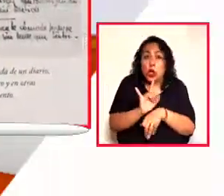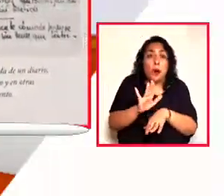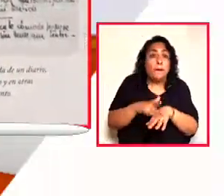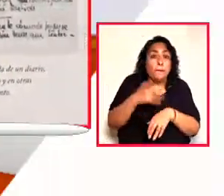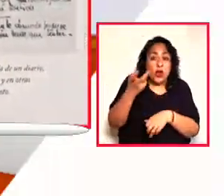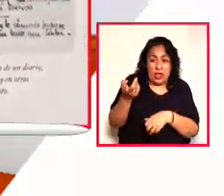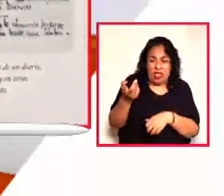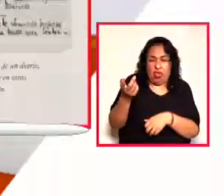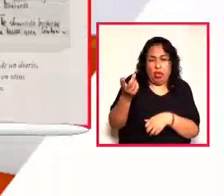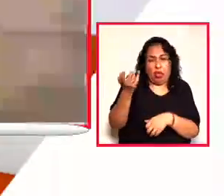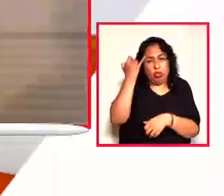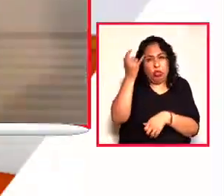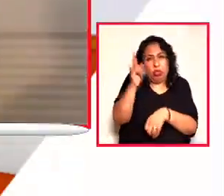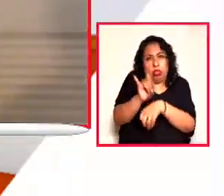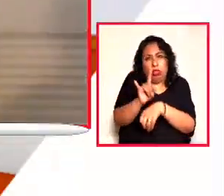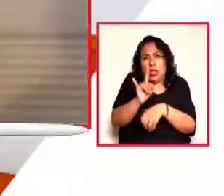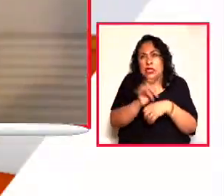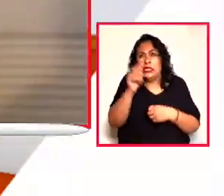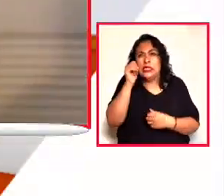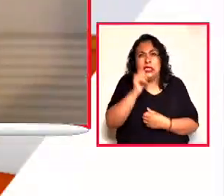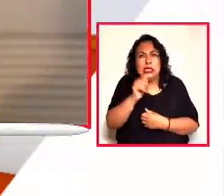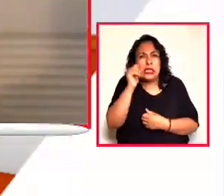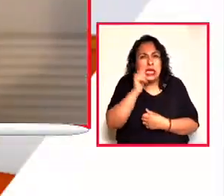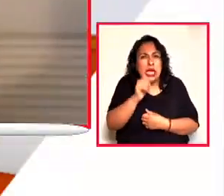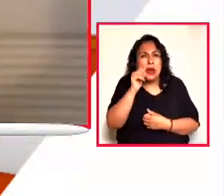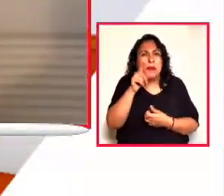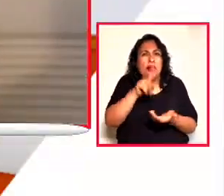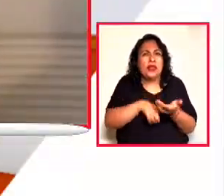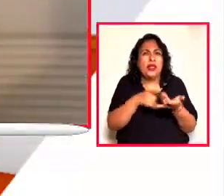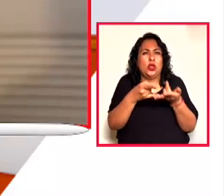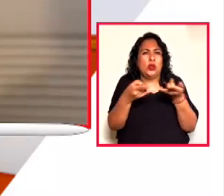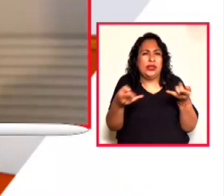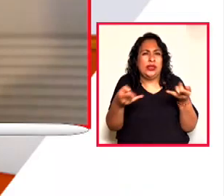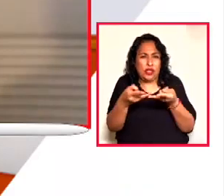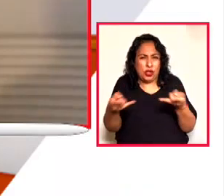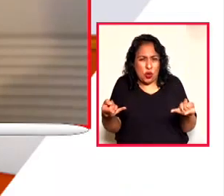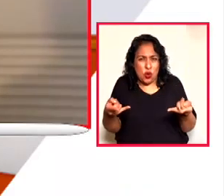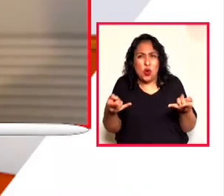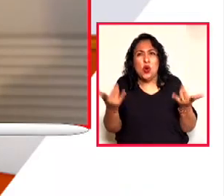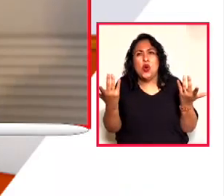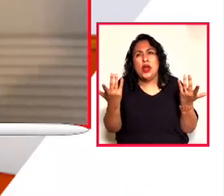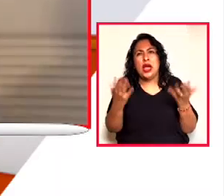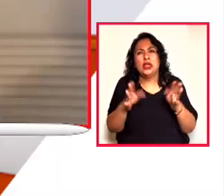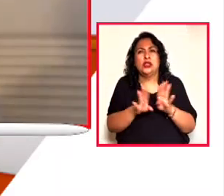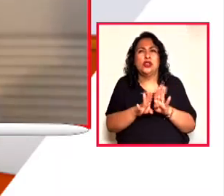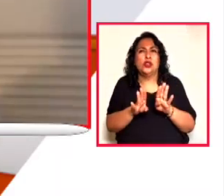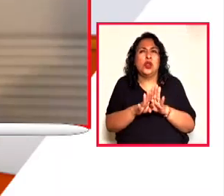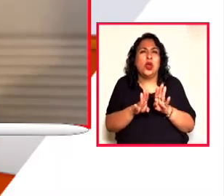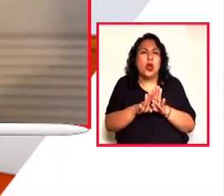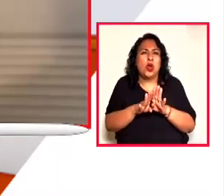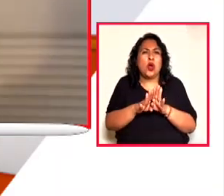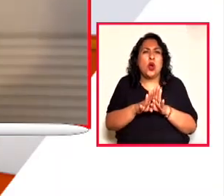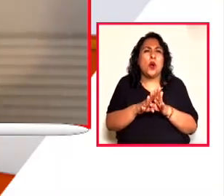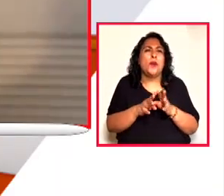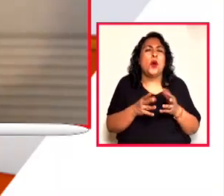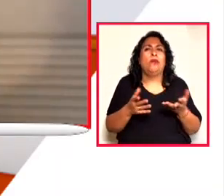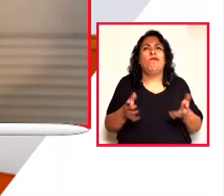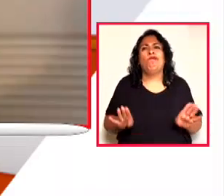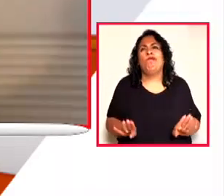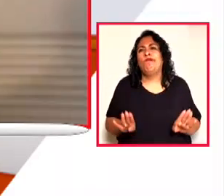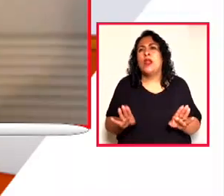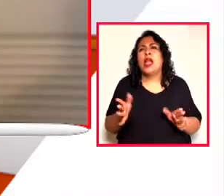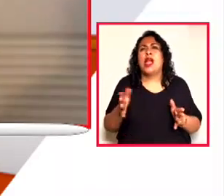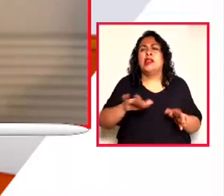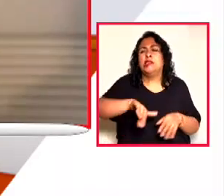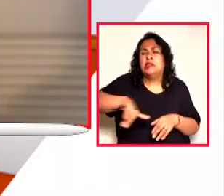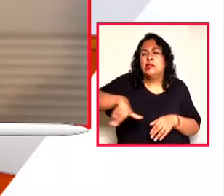ficción, siempre en sus historias, detrás, de manera queda, de manera de al lado,